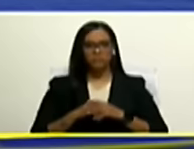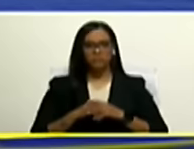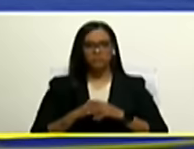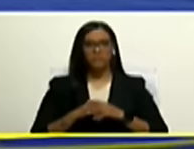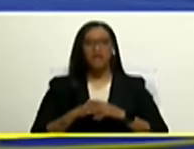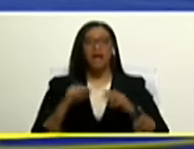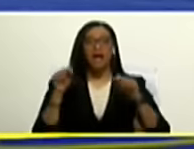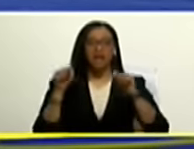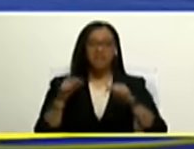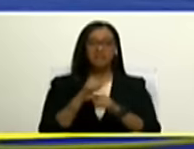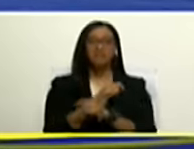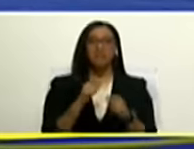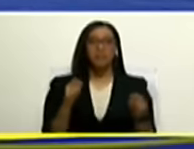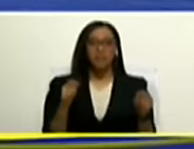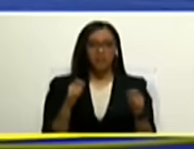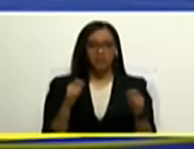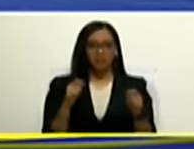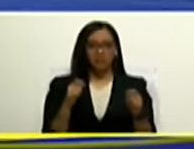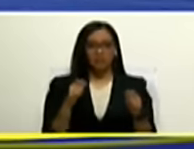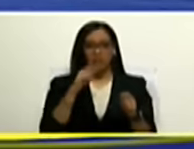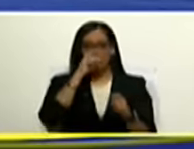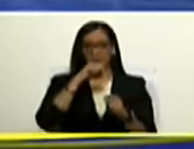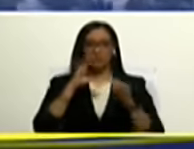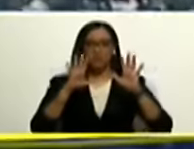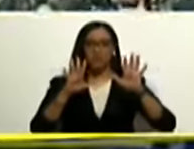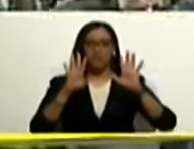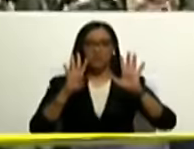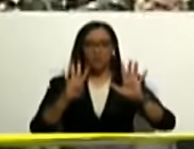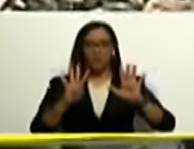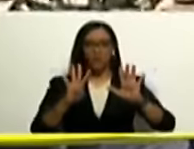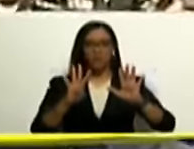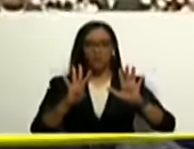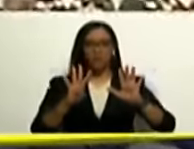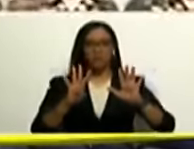Así termina el siglo XIX,